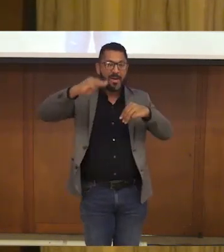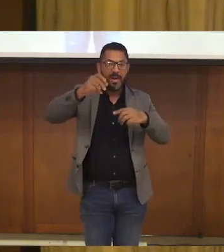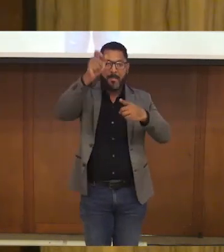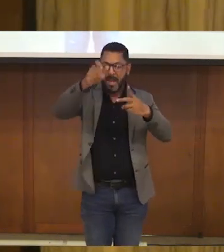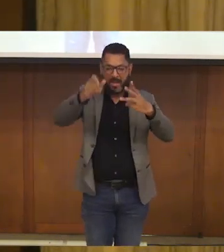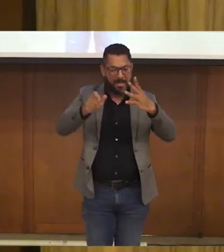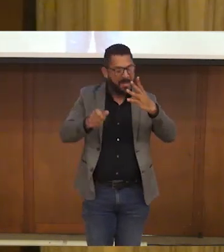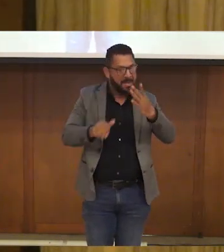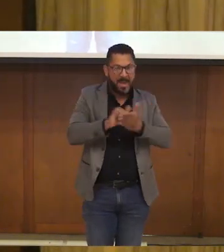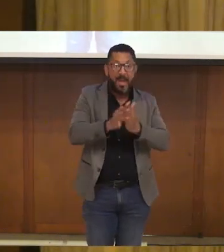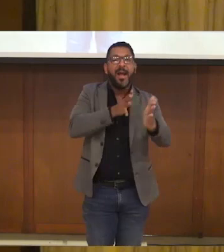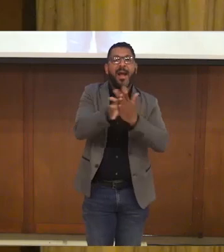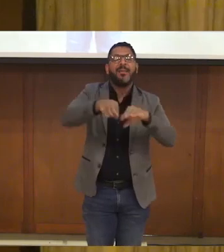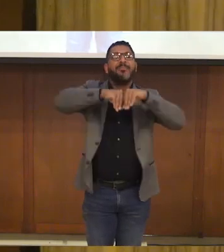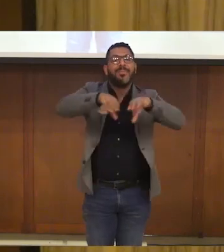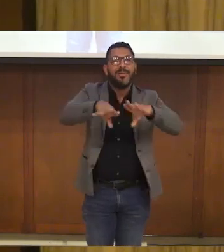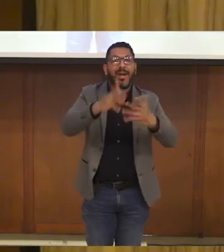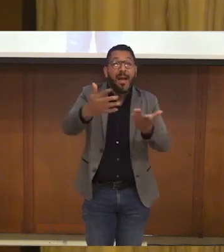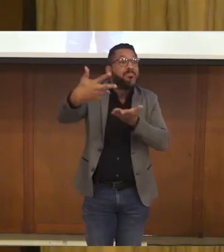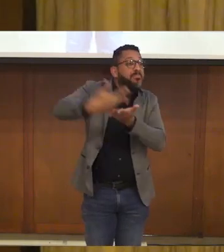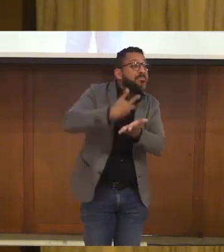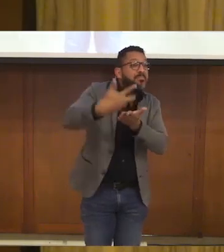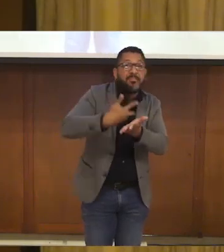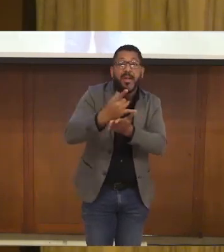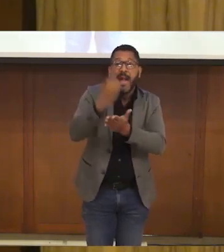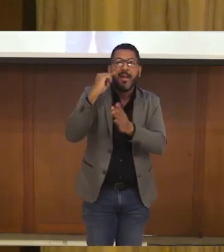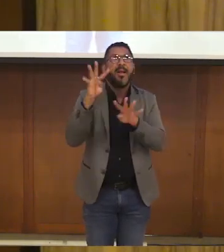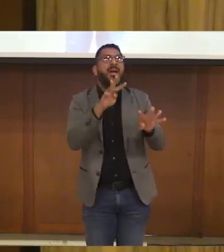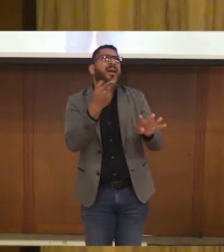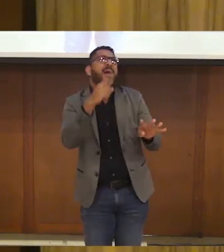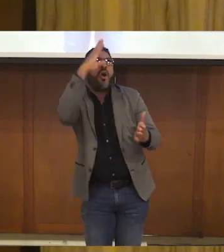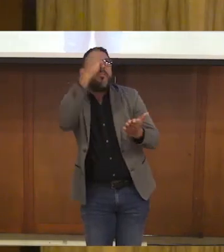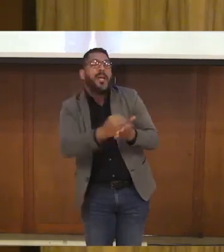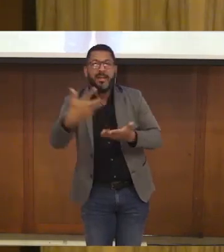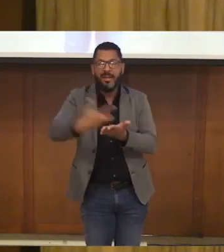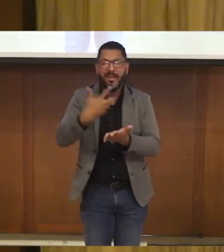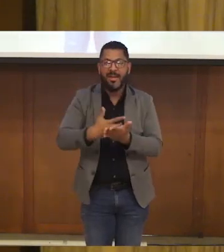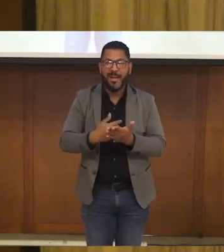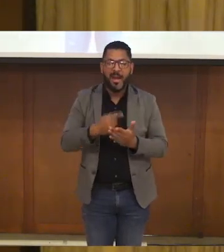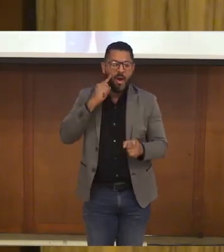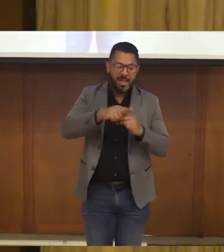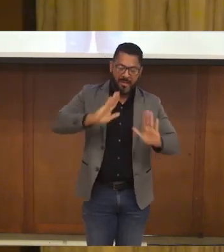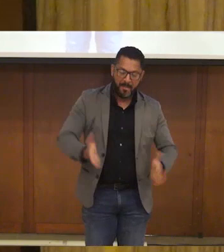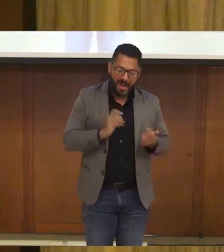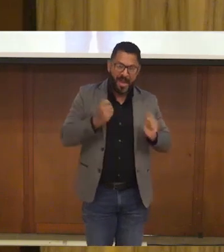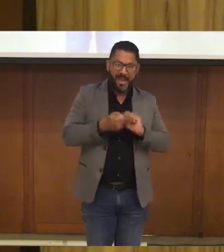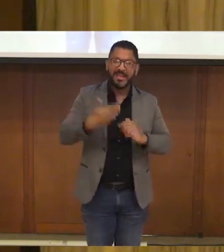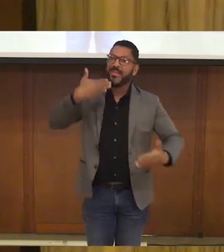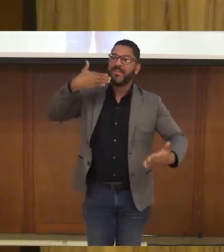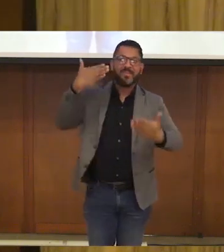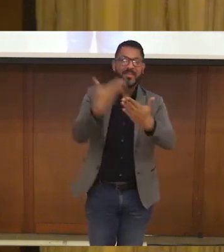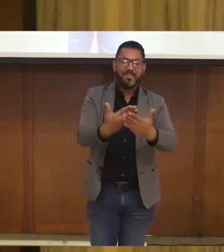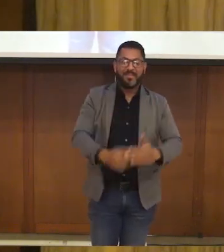estos y que puedan aportarnos y hacernos comentarios frente a lo que están viendo para poder mejorar el tipo de producción que desarrollamos. Muchas